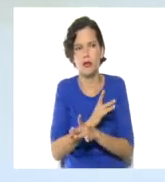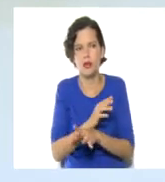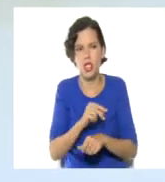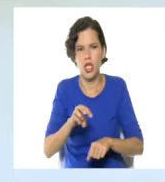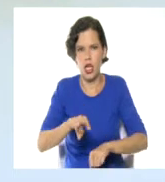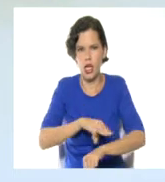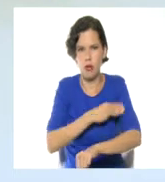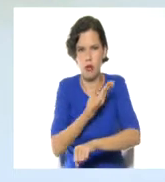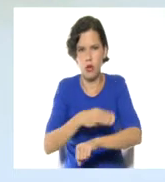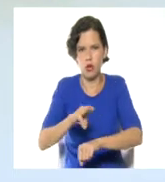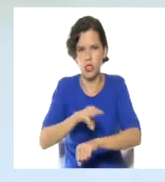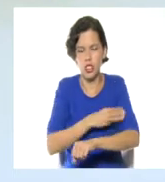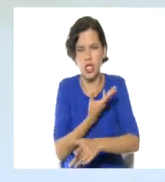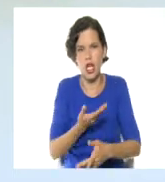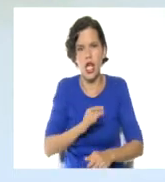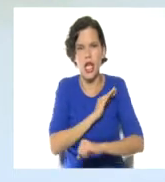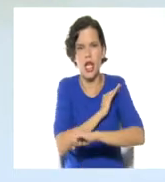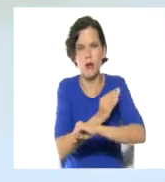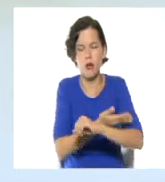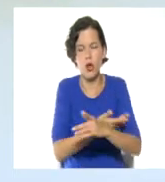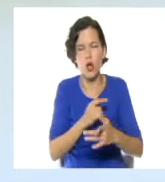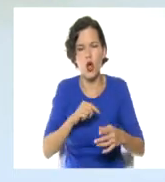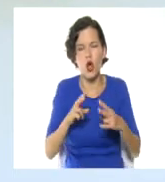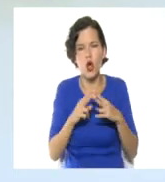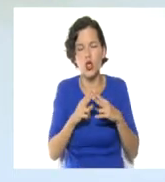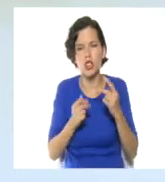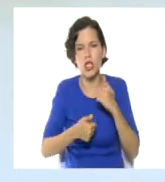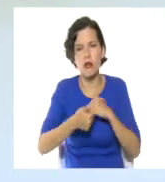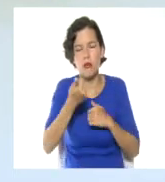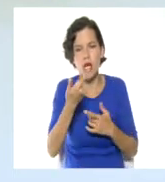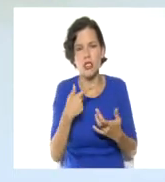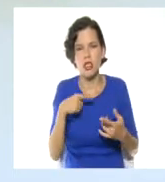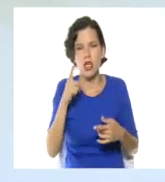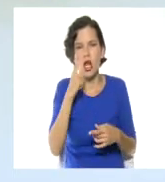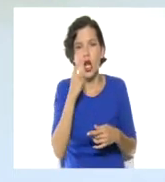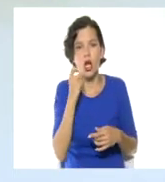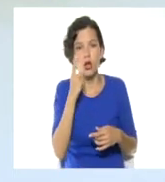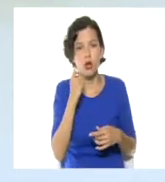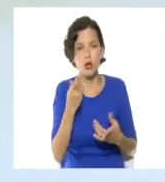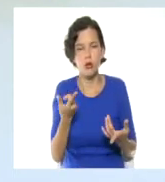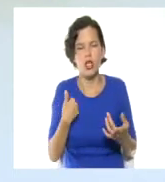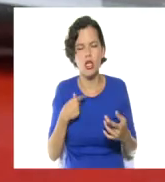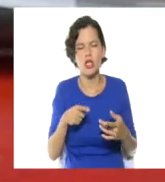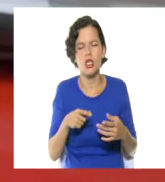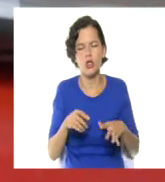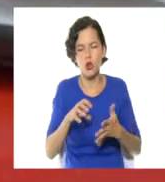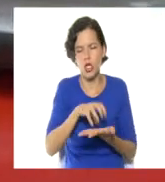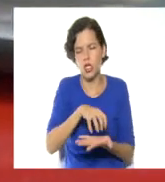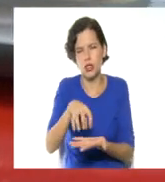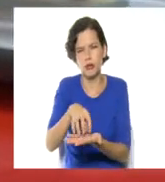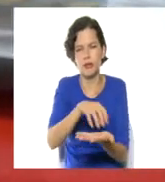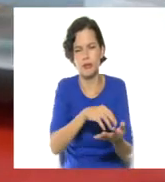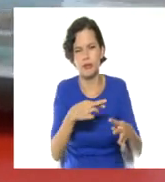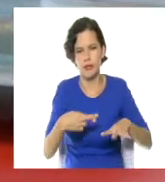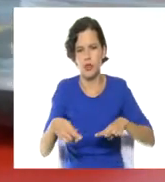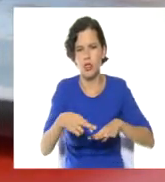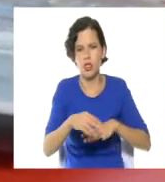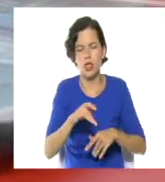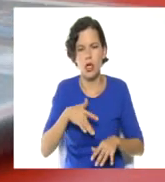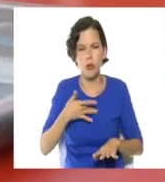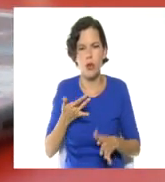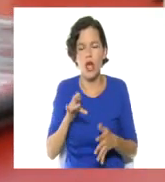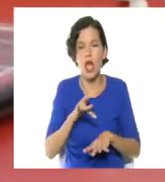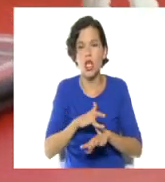música, entonces el poder conocer más acerca de las tradiciones de su región. Y por supuesto, el que pueda tocar